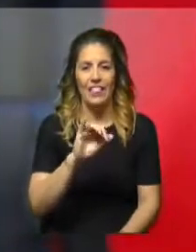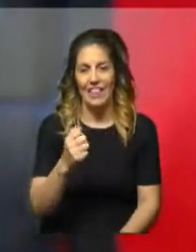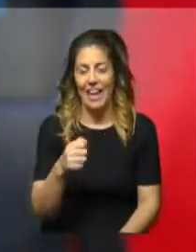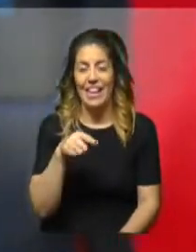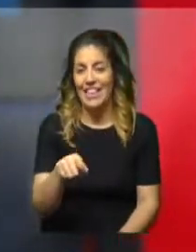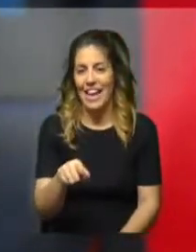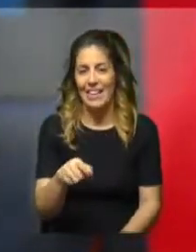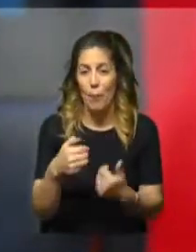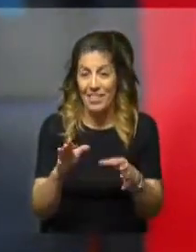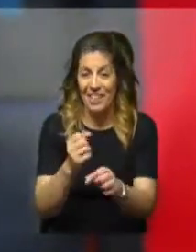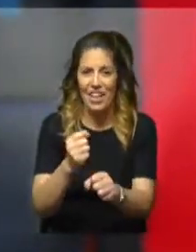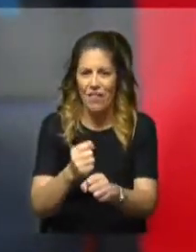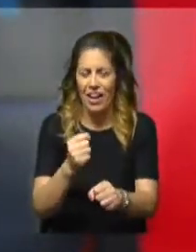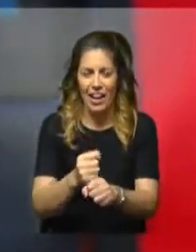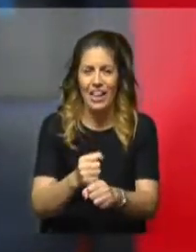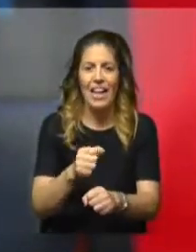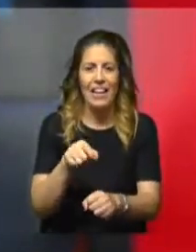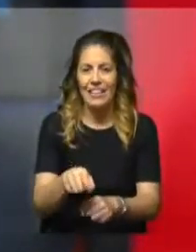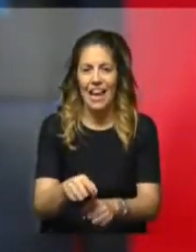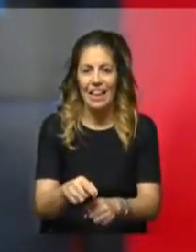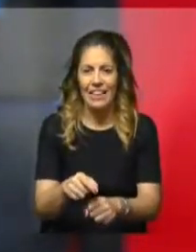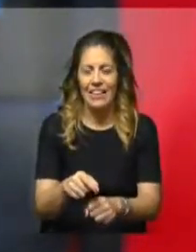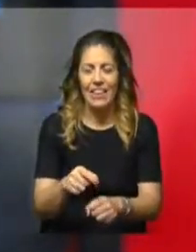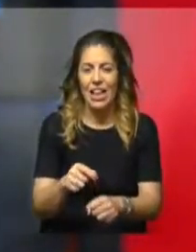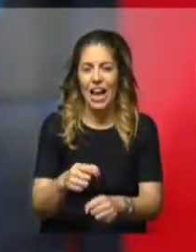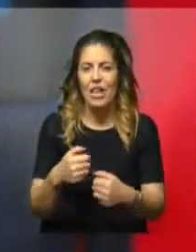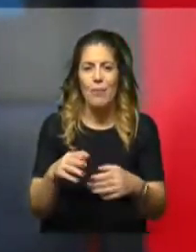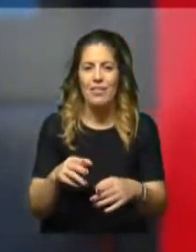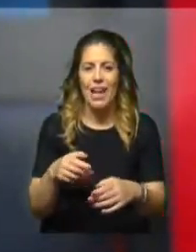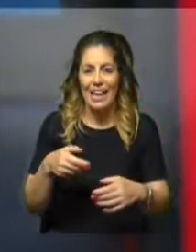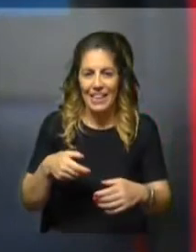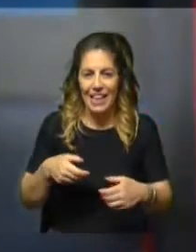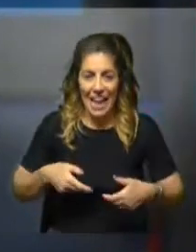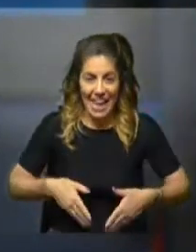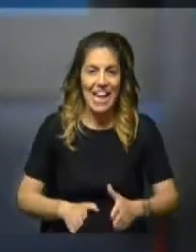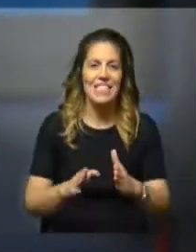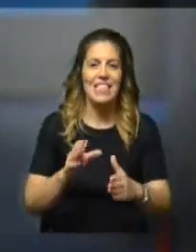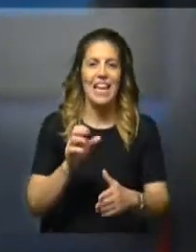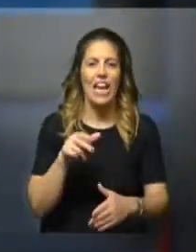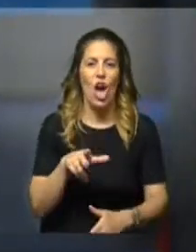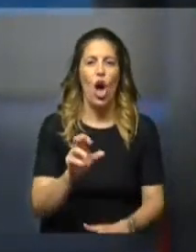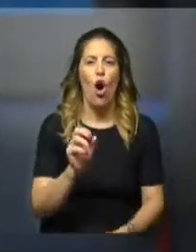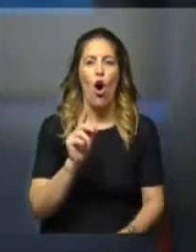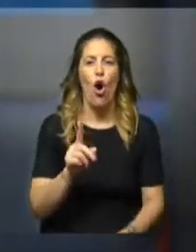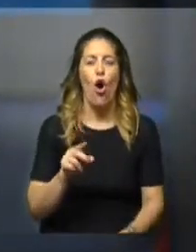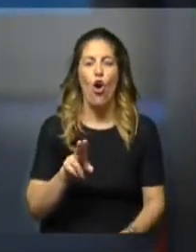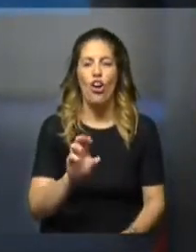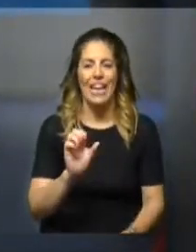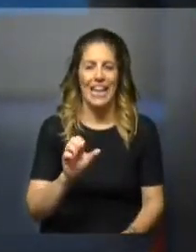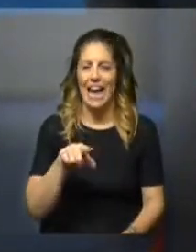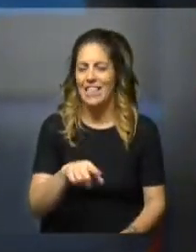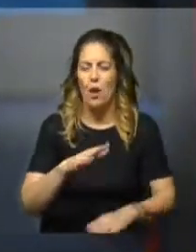hacer ahí nace siempre digo tengo dos fechas de nacimiento no ahí nace hoy que es el momento